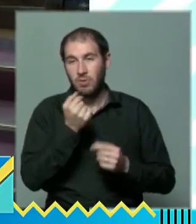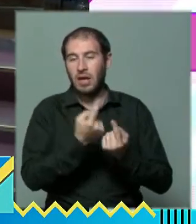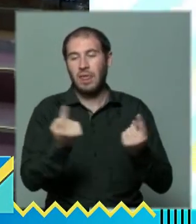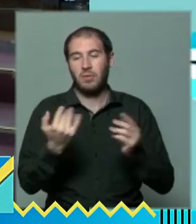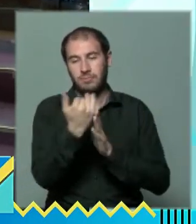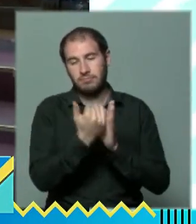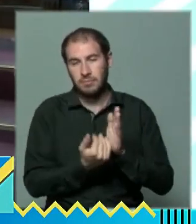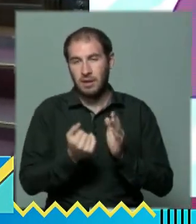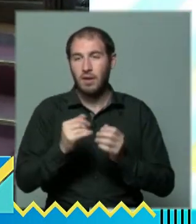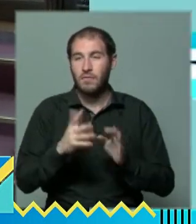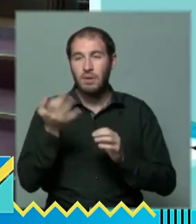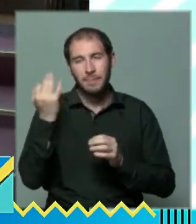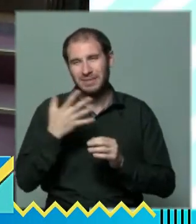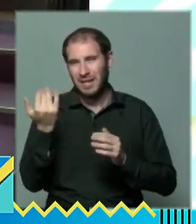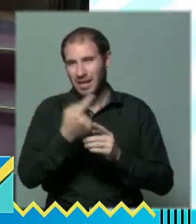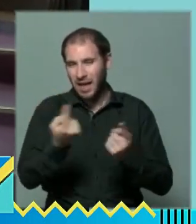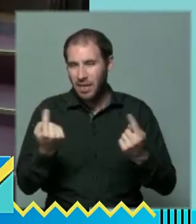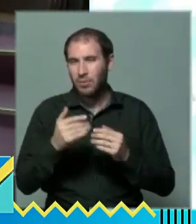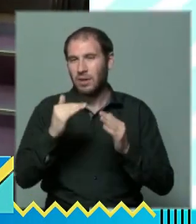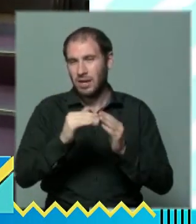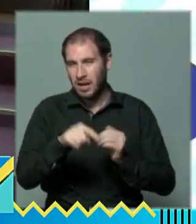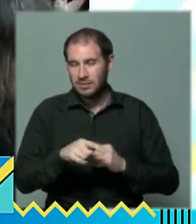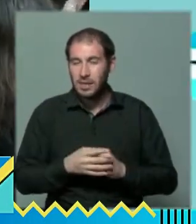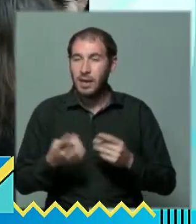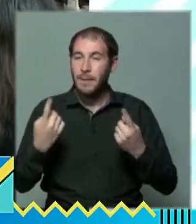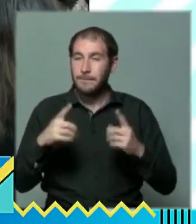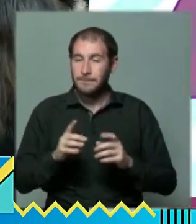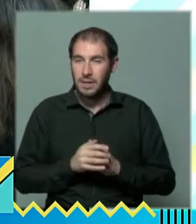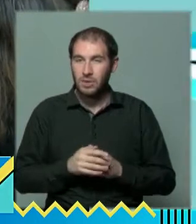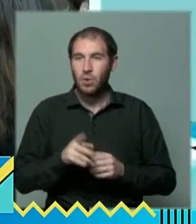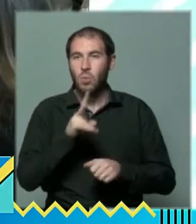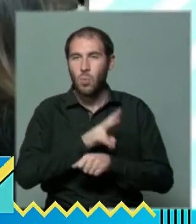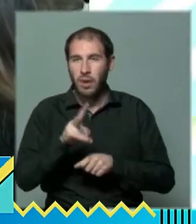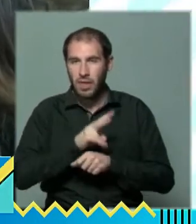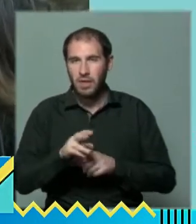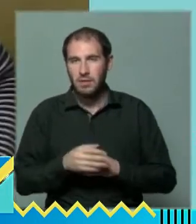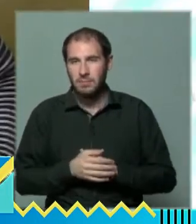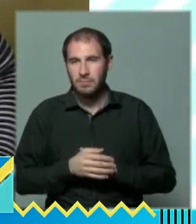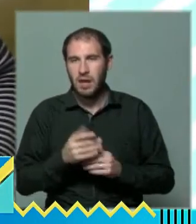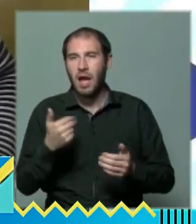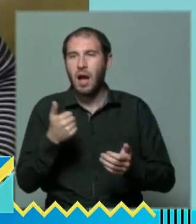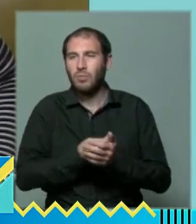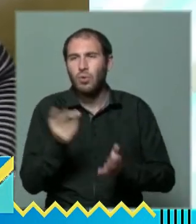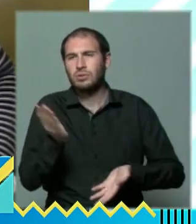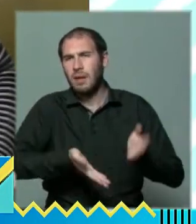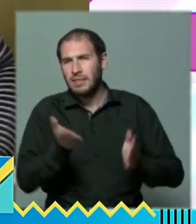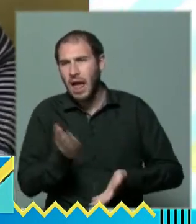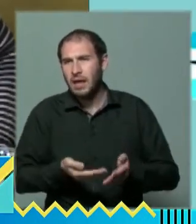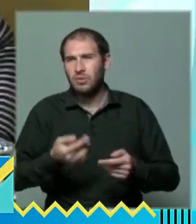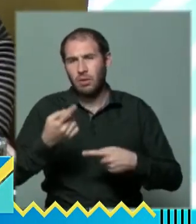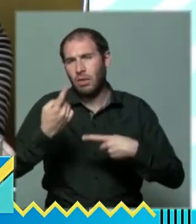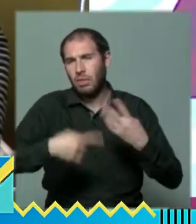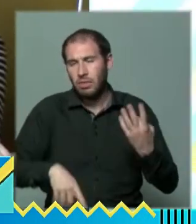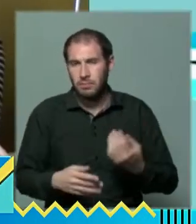las situaciones y particularidades será sacarlo del hogar, resguardarlo si ha sido abusado o maltratado en su hogar